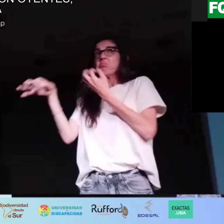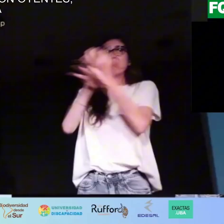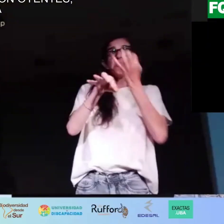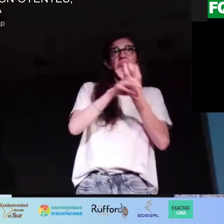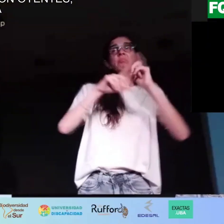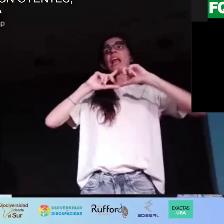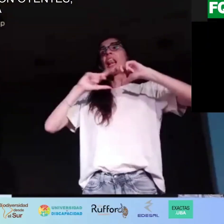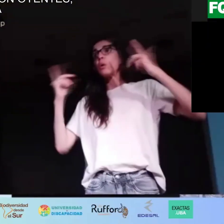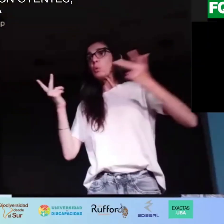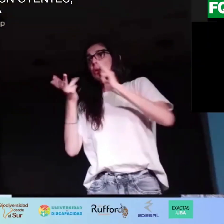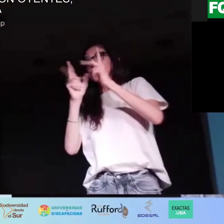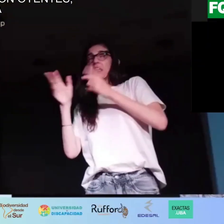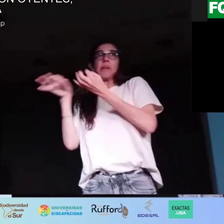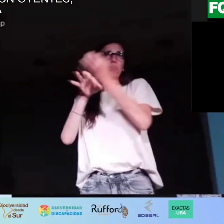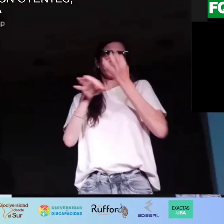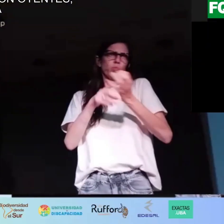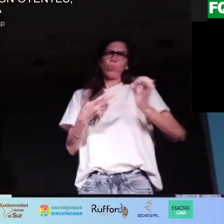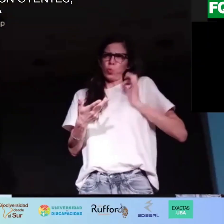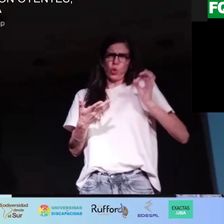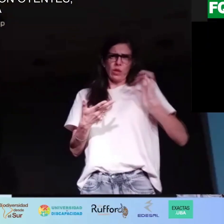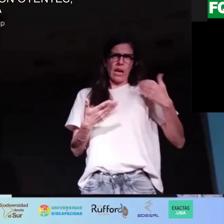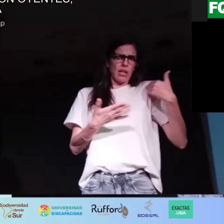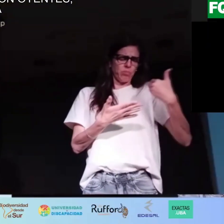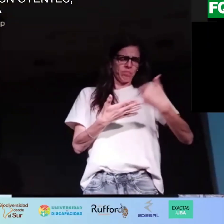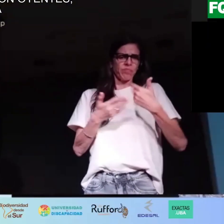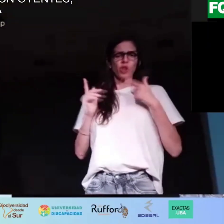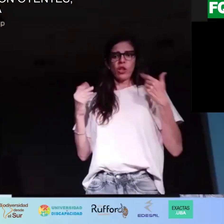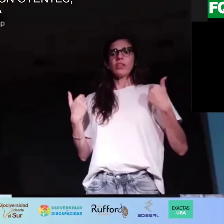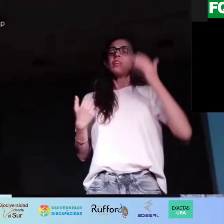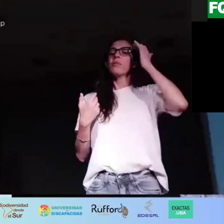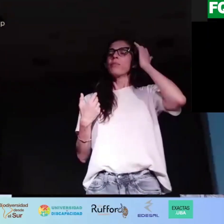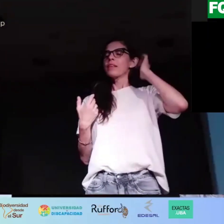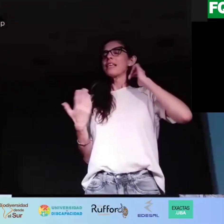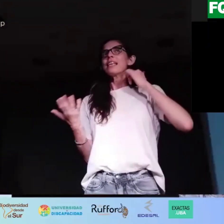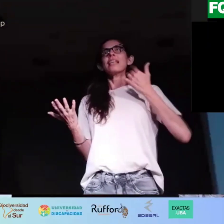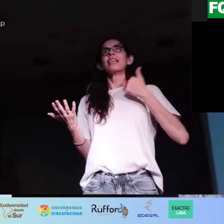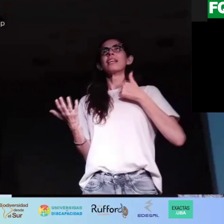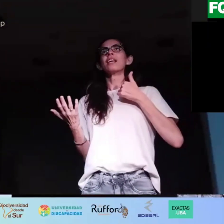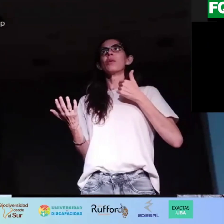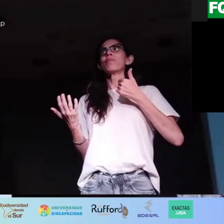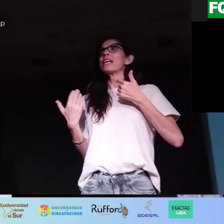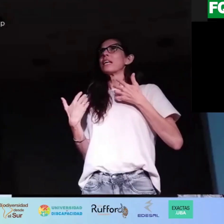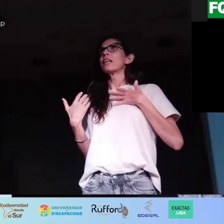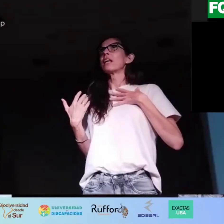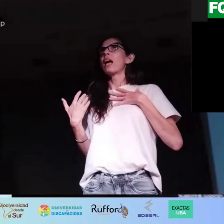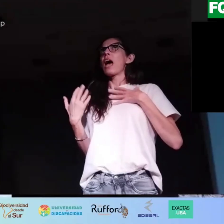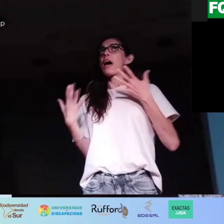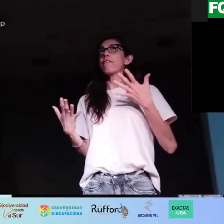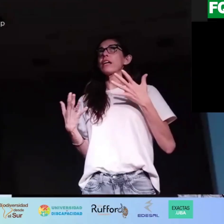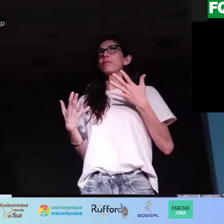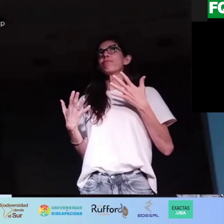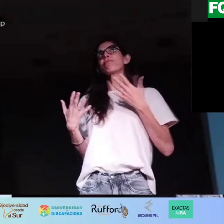y estudiando con oyentes, estudiando sobre lingüística.